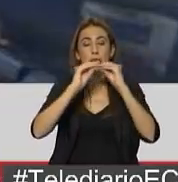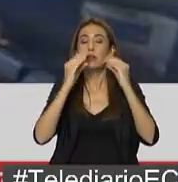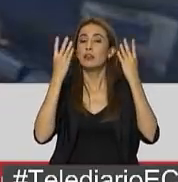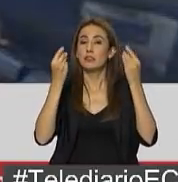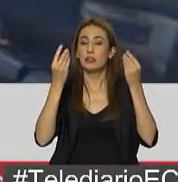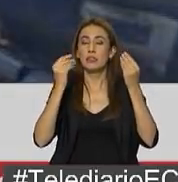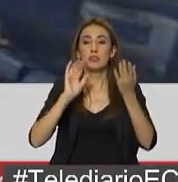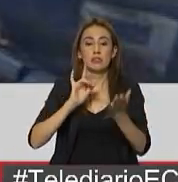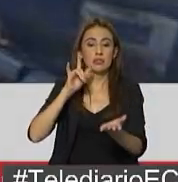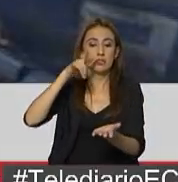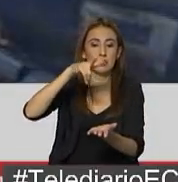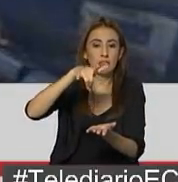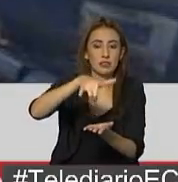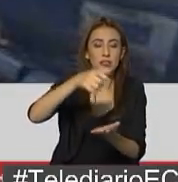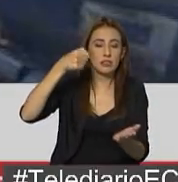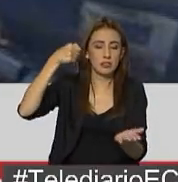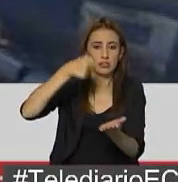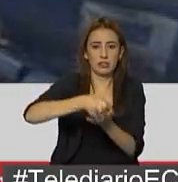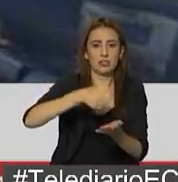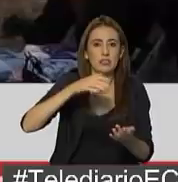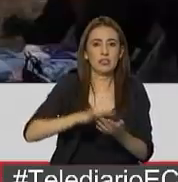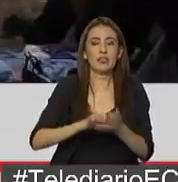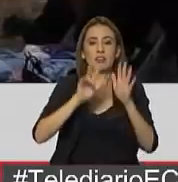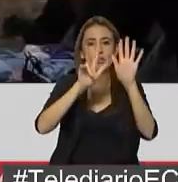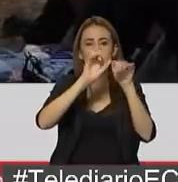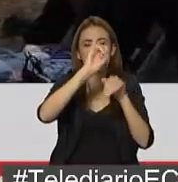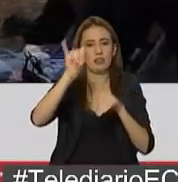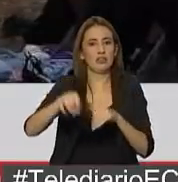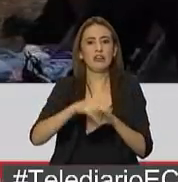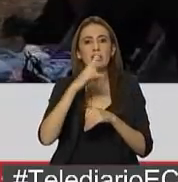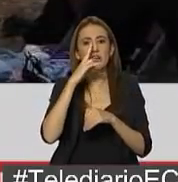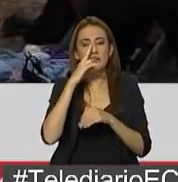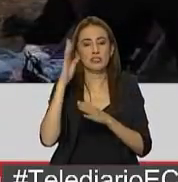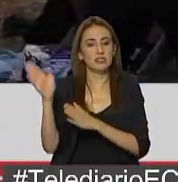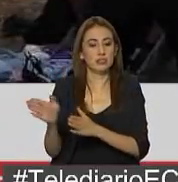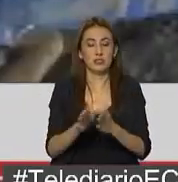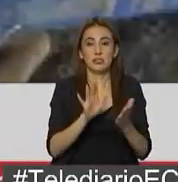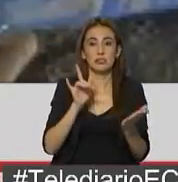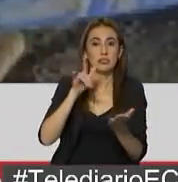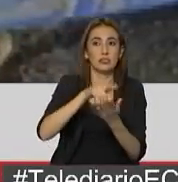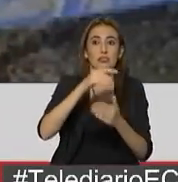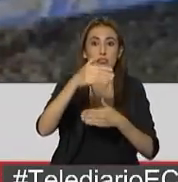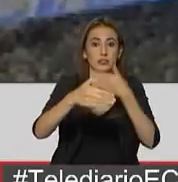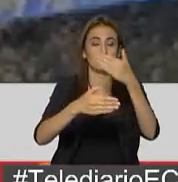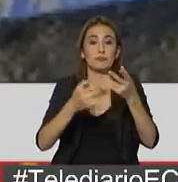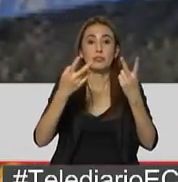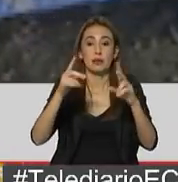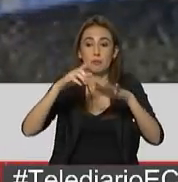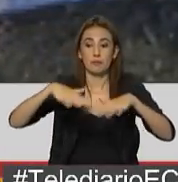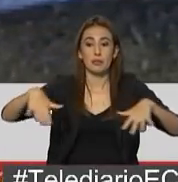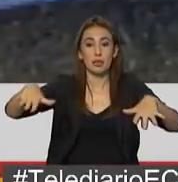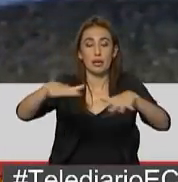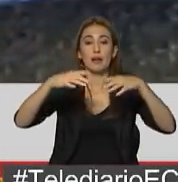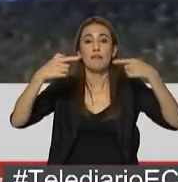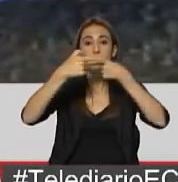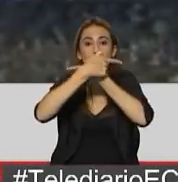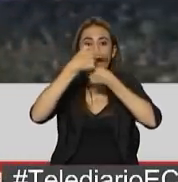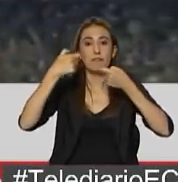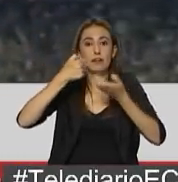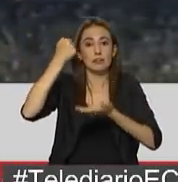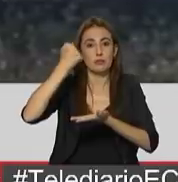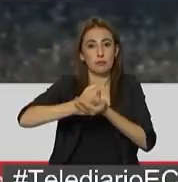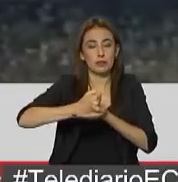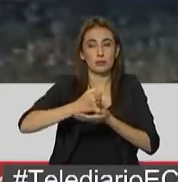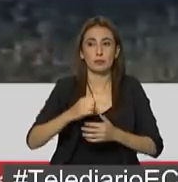accidente un día después, el 8 de junio en Tumbes, Perú, cuando cayó la avioneta que lo transportaba, y la cual tenía matrícula